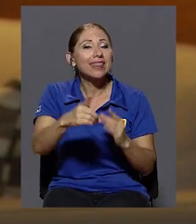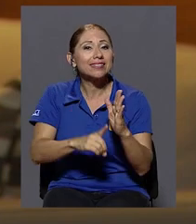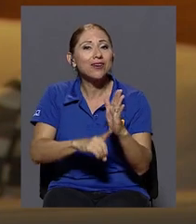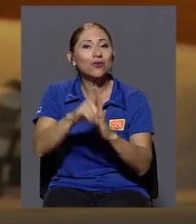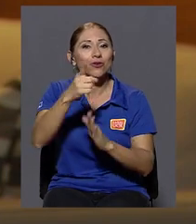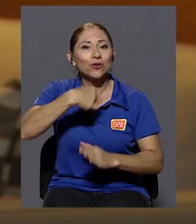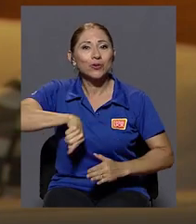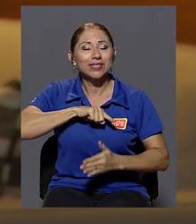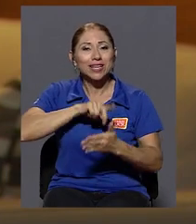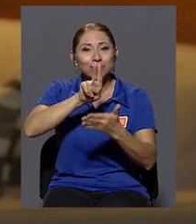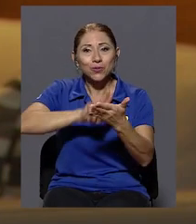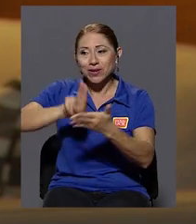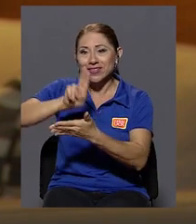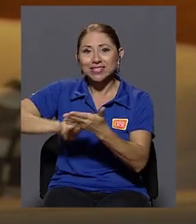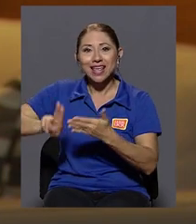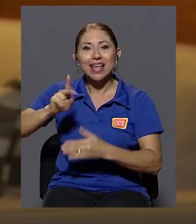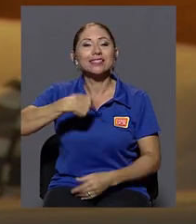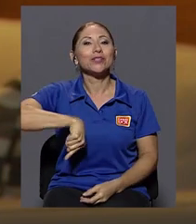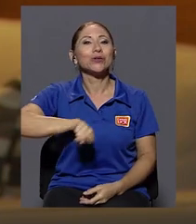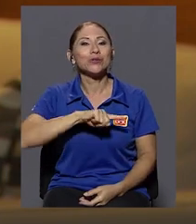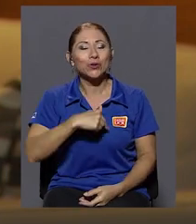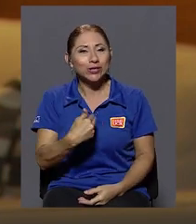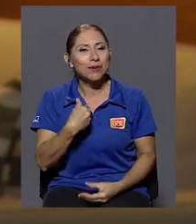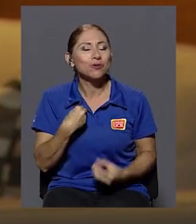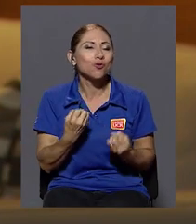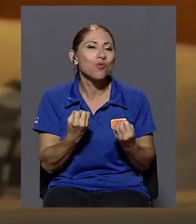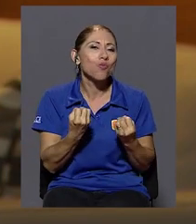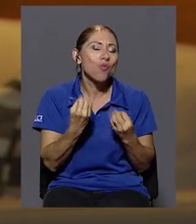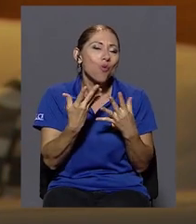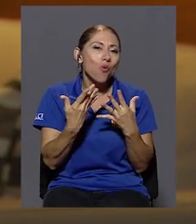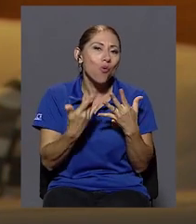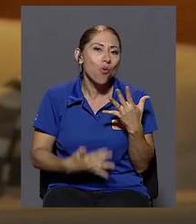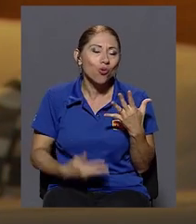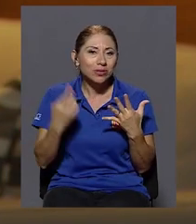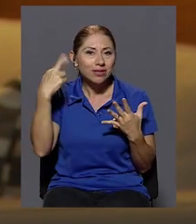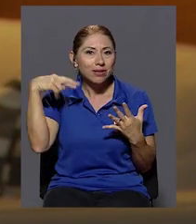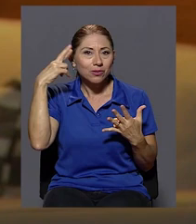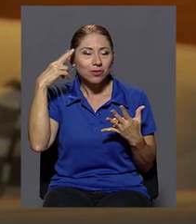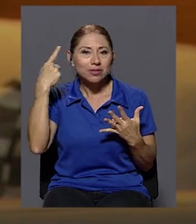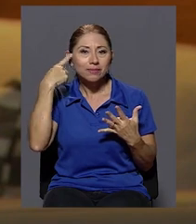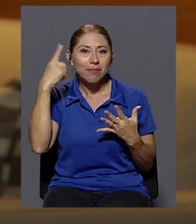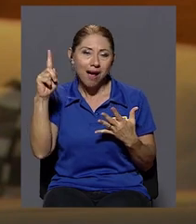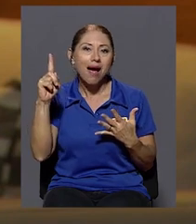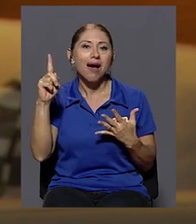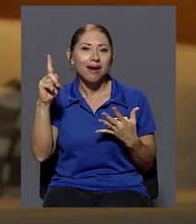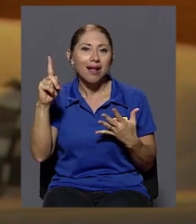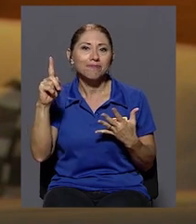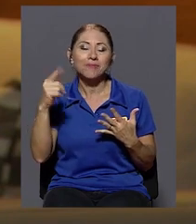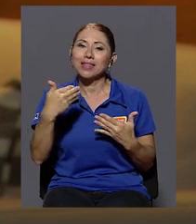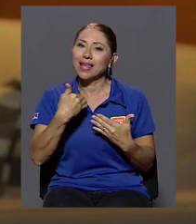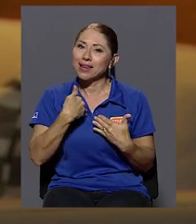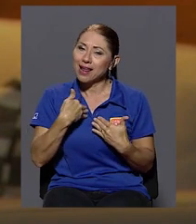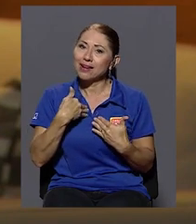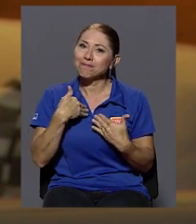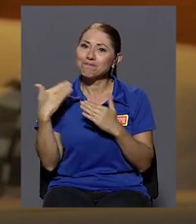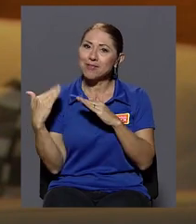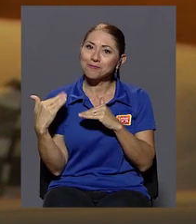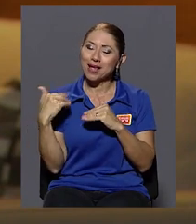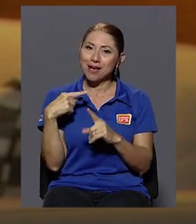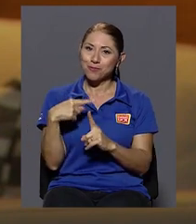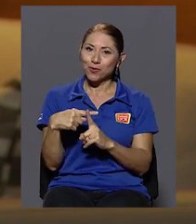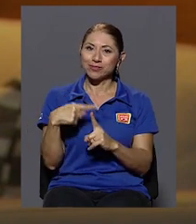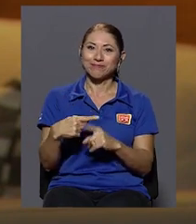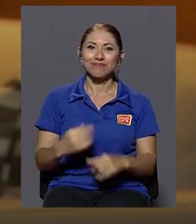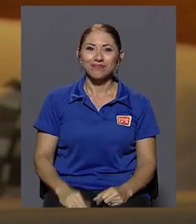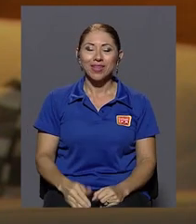de nuestras universidades tenemos muchas razones para guardar muy positivas